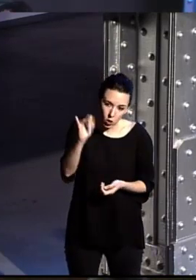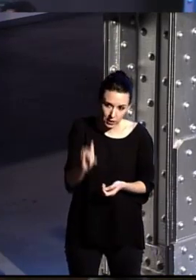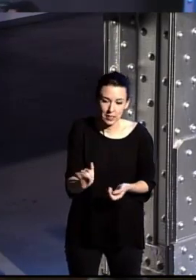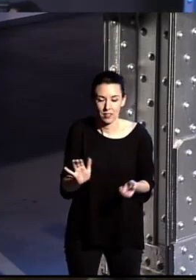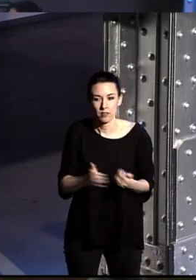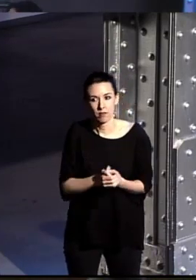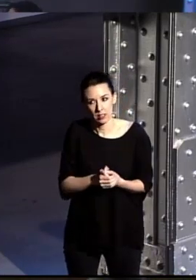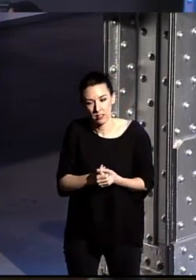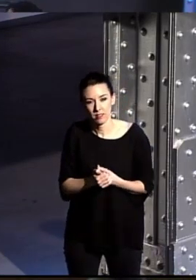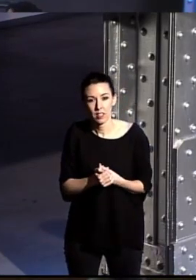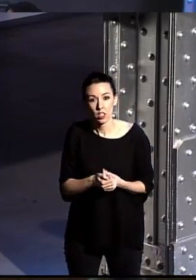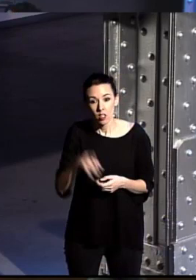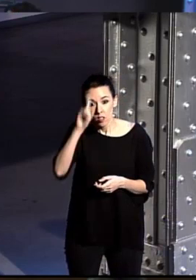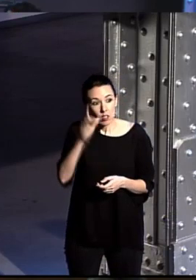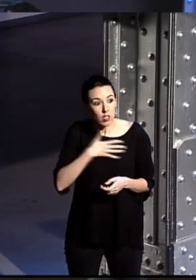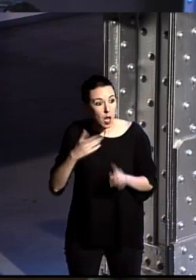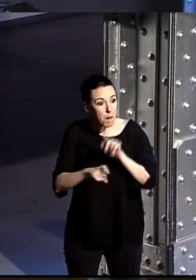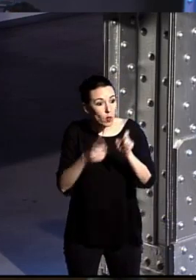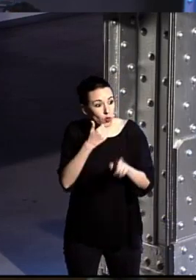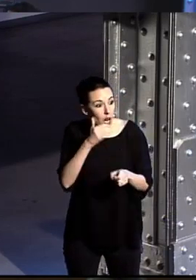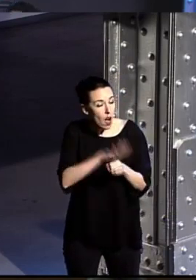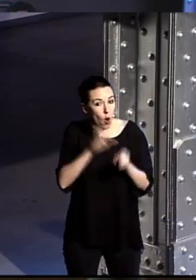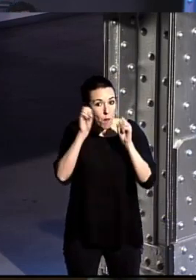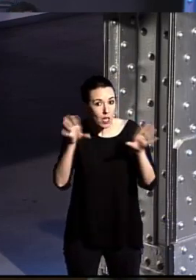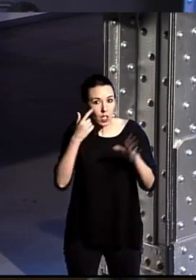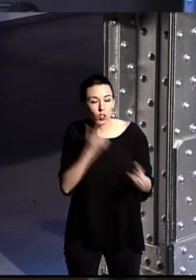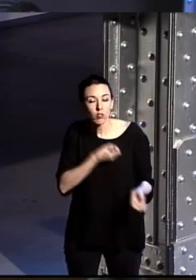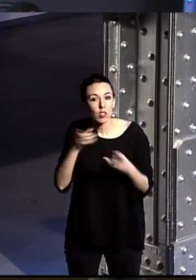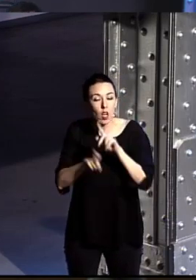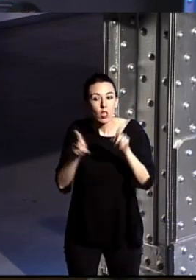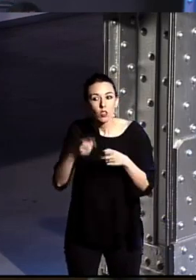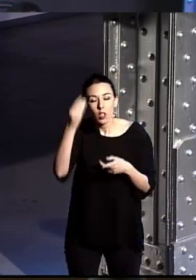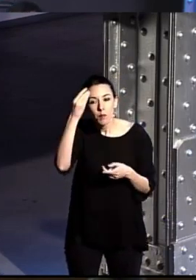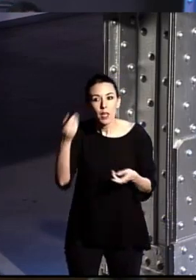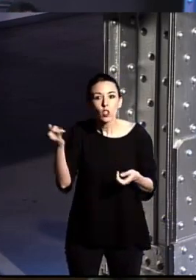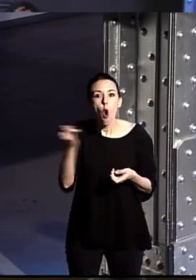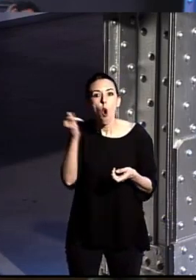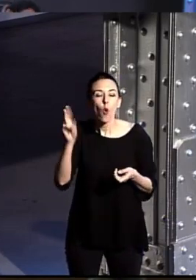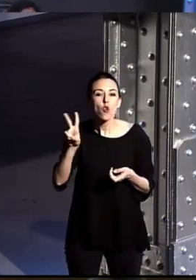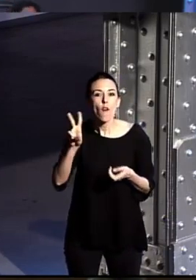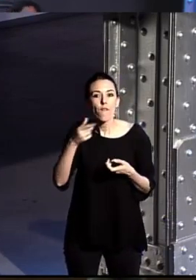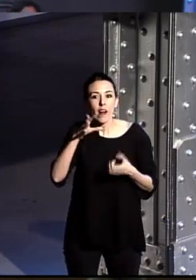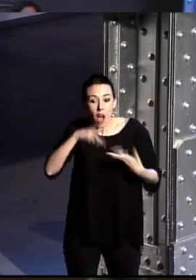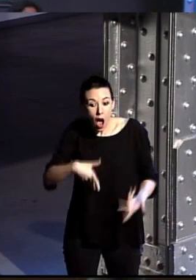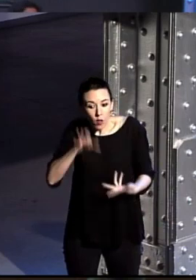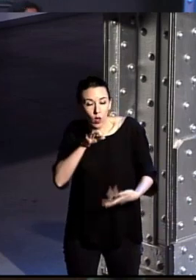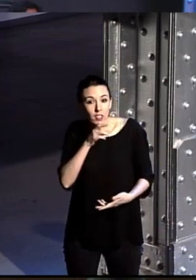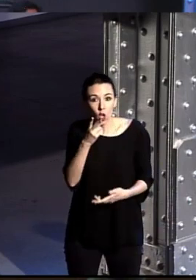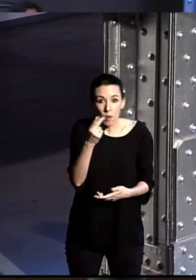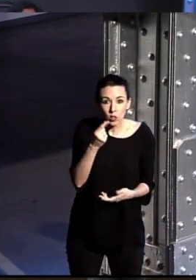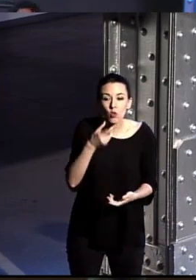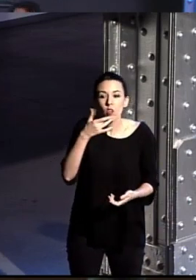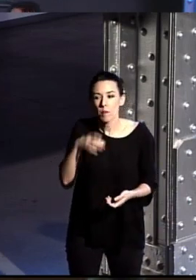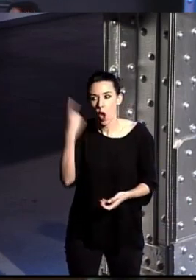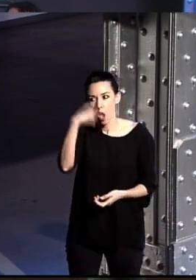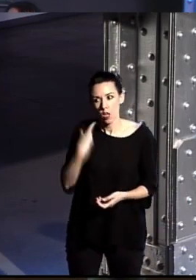sí. Vale. No sé si queréis preguntarle algo a los martianos. Yo voy a lanzarles la pregunta de quién les parece el Julio o la Julia Verne del siglo XXI, pero no me